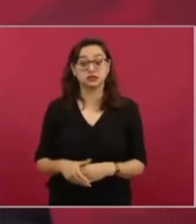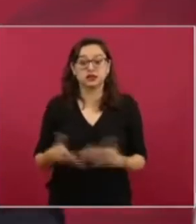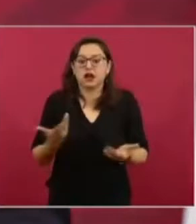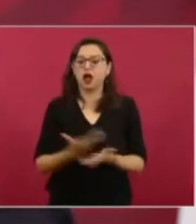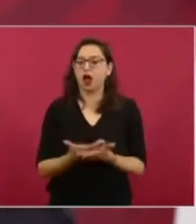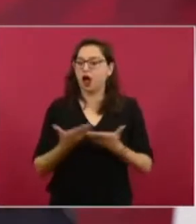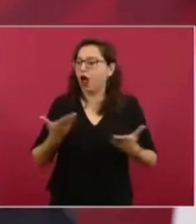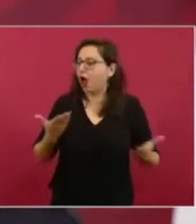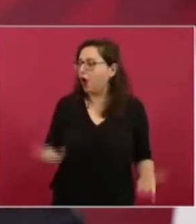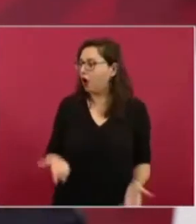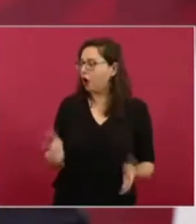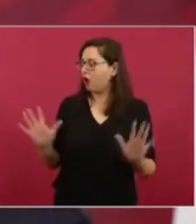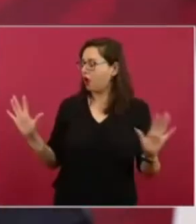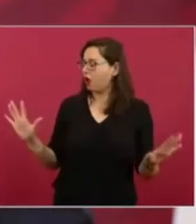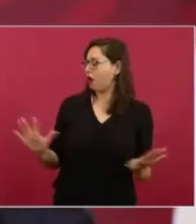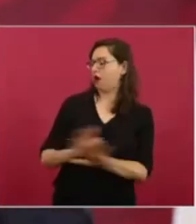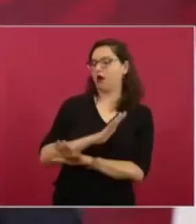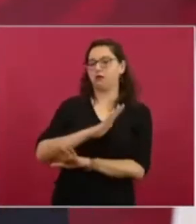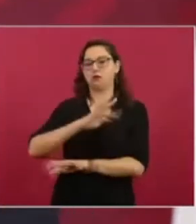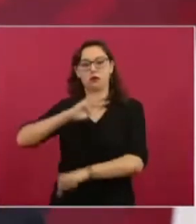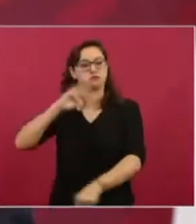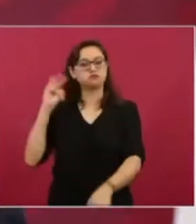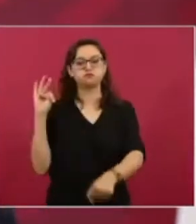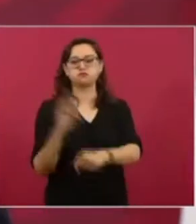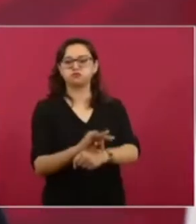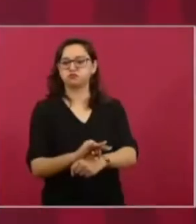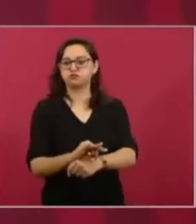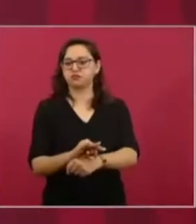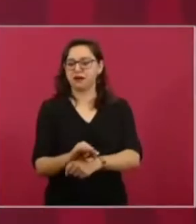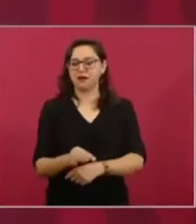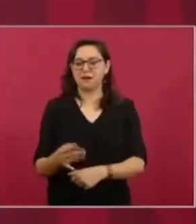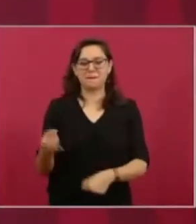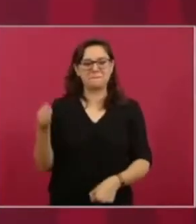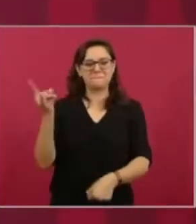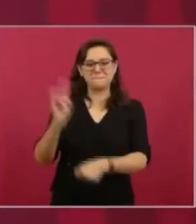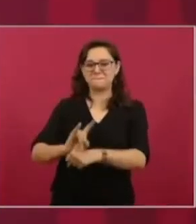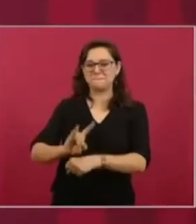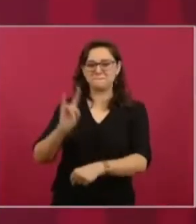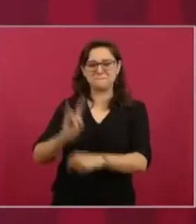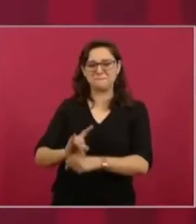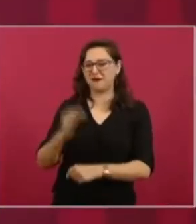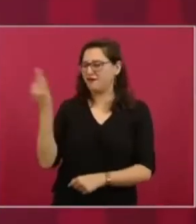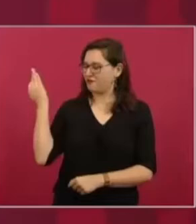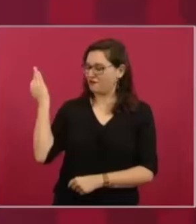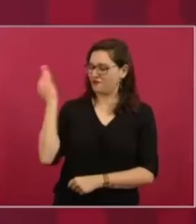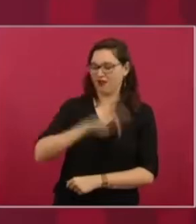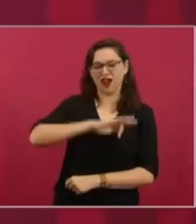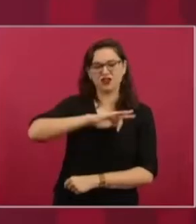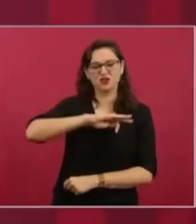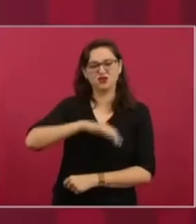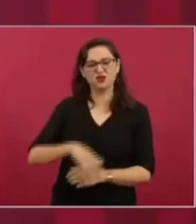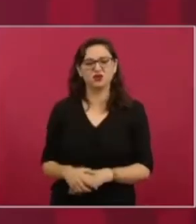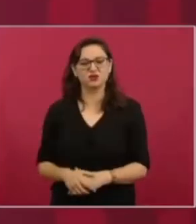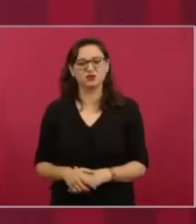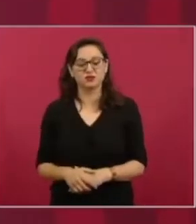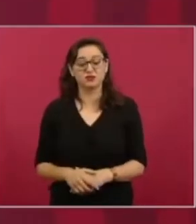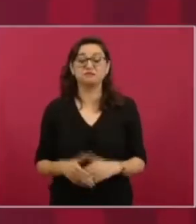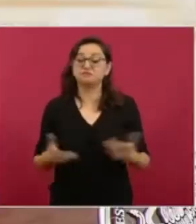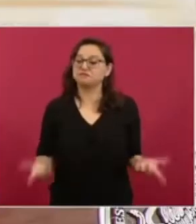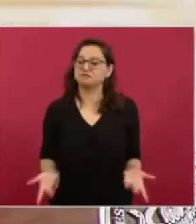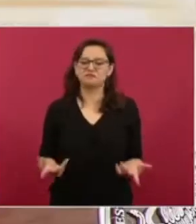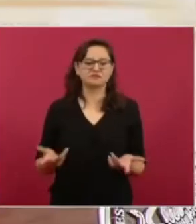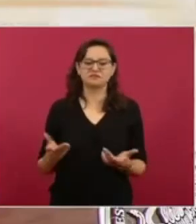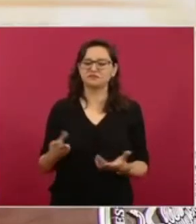ahora supuestamente defienden estos falsarios, ¿no? Pero nosotros tenemos que